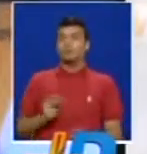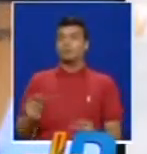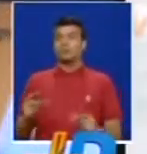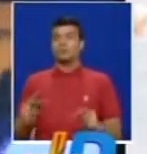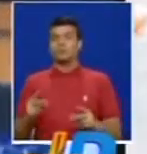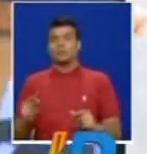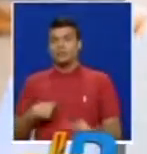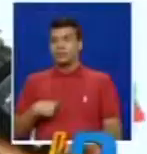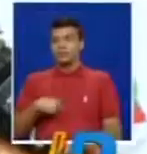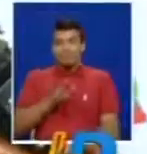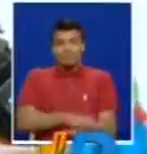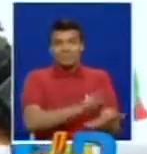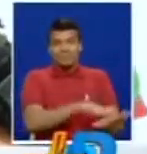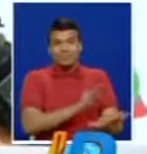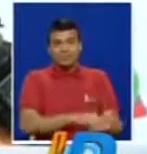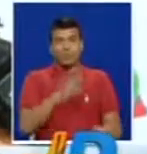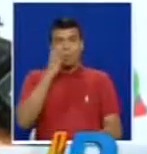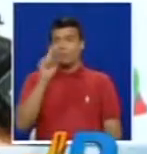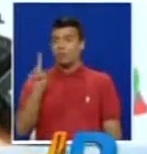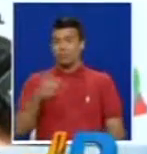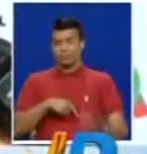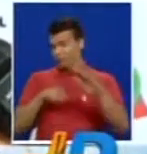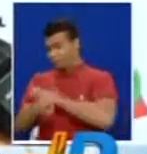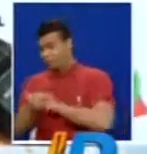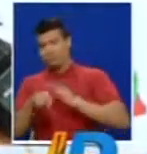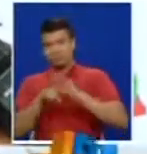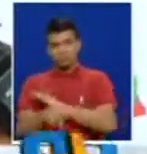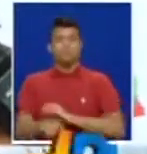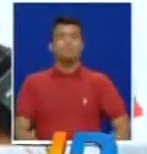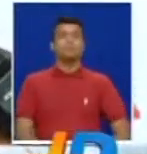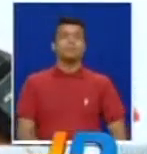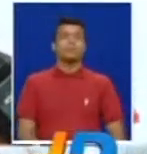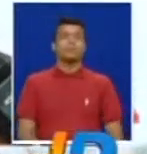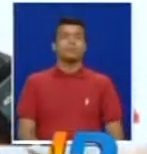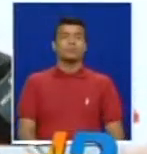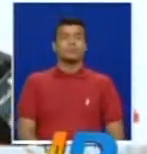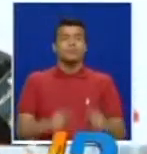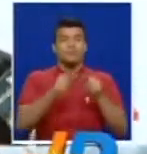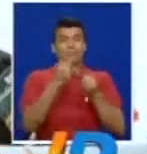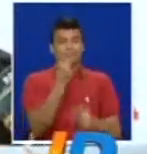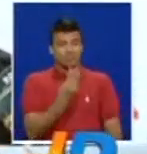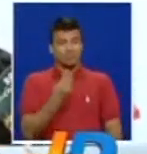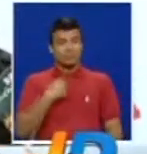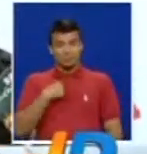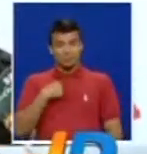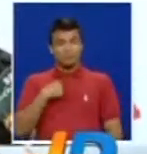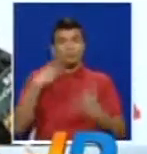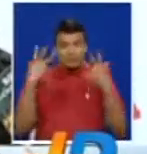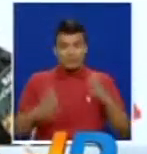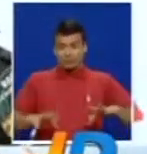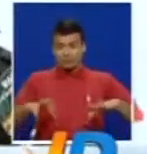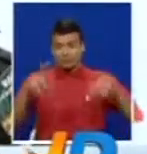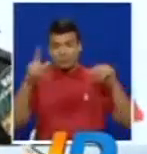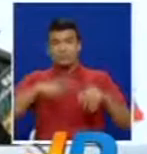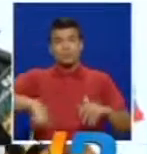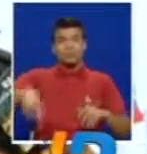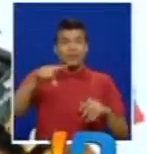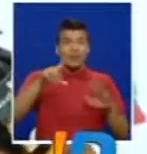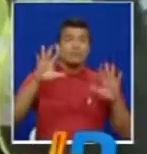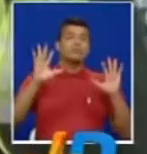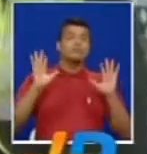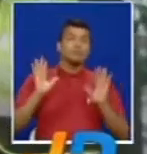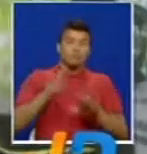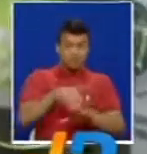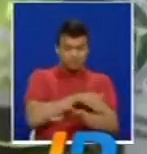huyan sin cumplir su cometido. Ningún lesionado, más de los que iban a cometer, a los que le iban a cometer el